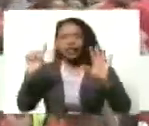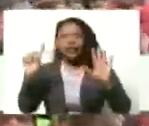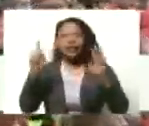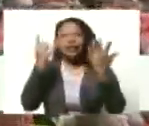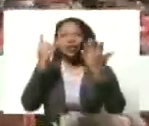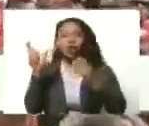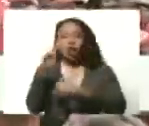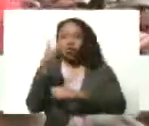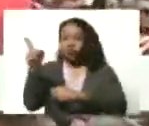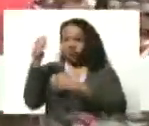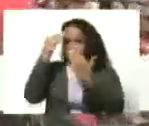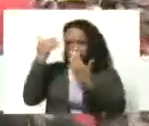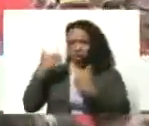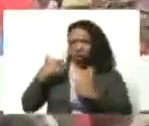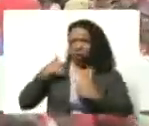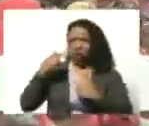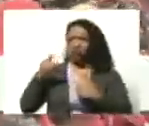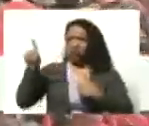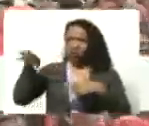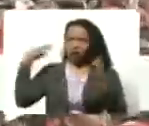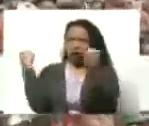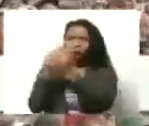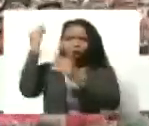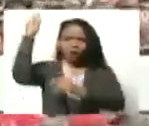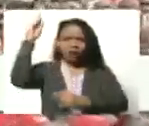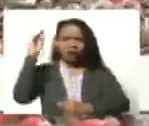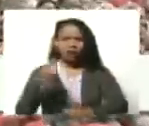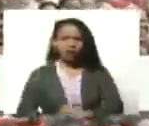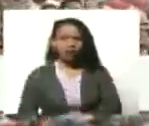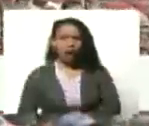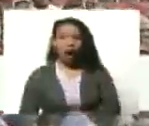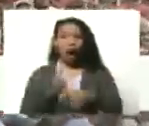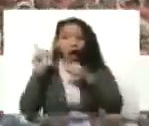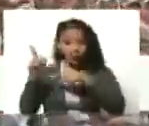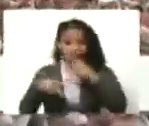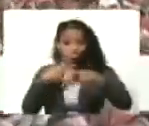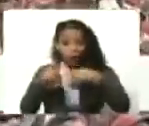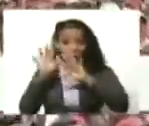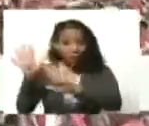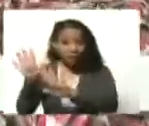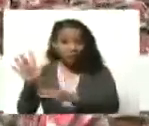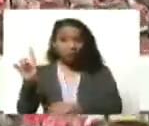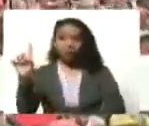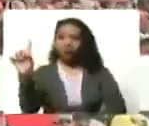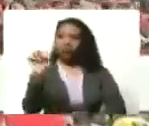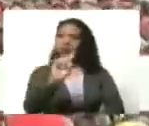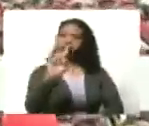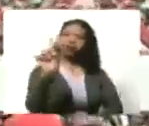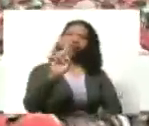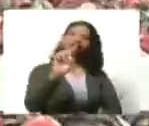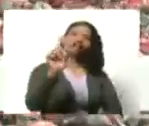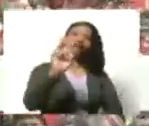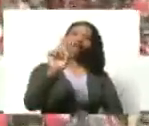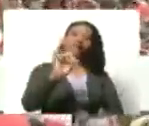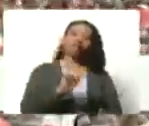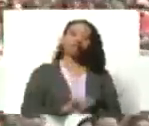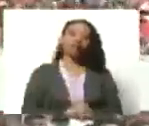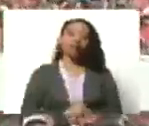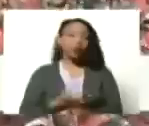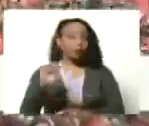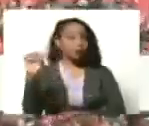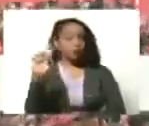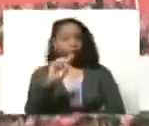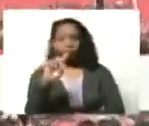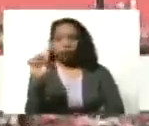por tu lado y no me saludaste, te jodiste. ¿Así se hace política? No, no, no, no,